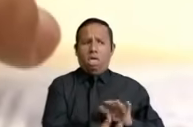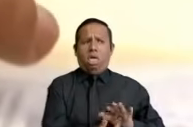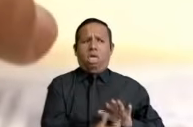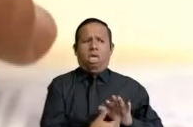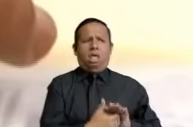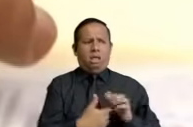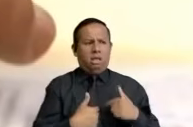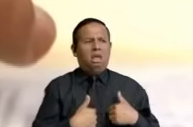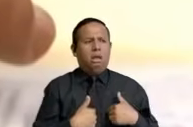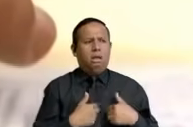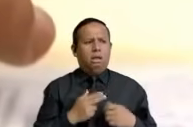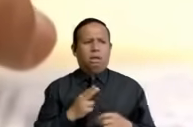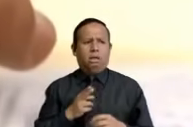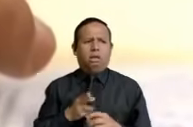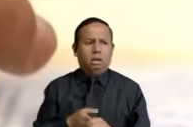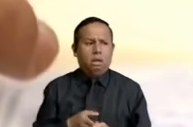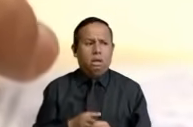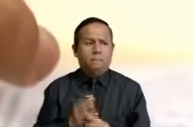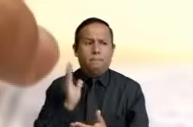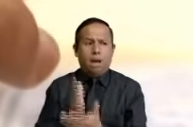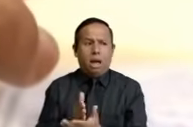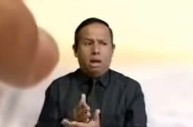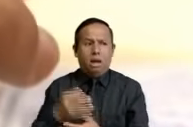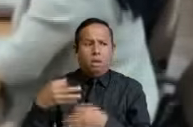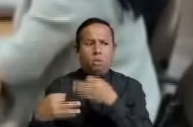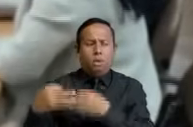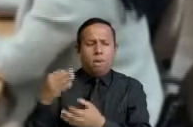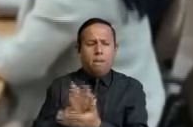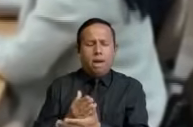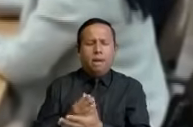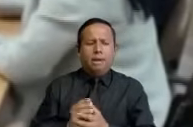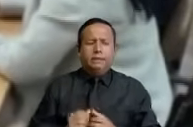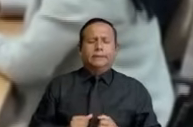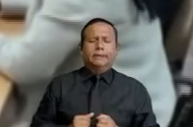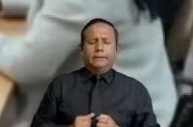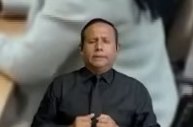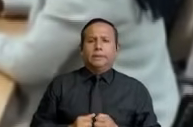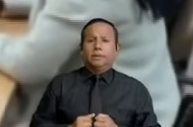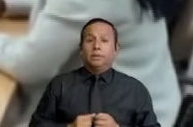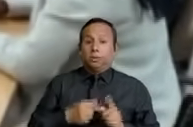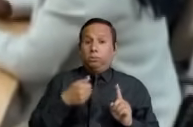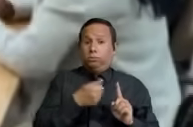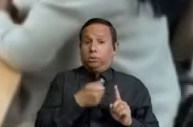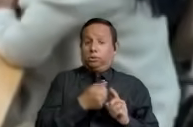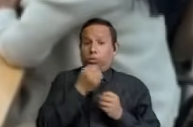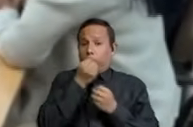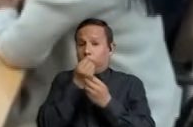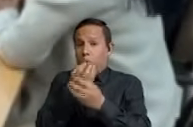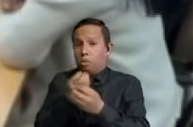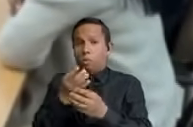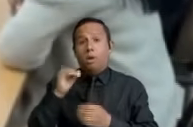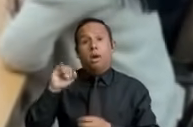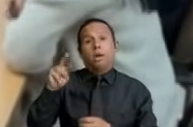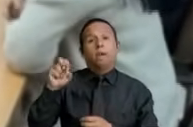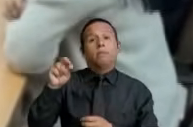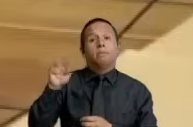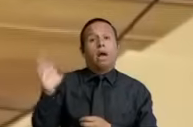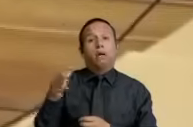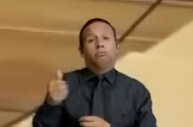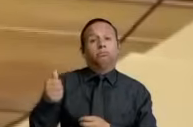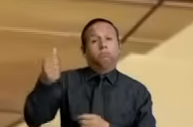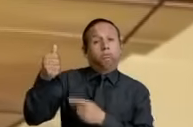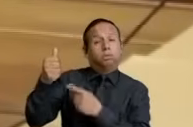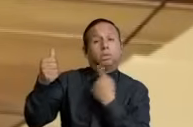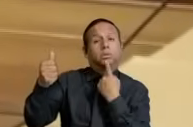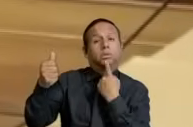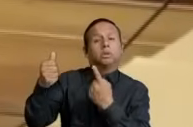para que participe en la pensión del Juez en el testimonio el procesado mencionó que Iván saquicela le hacía varios